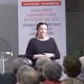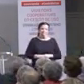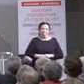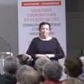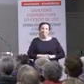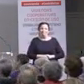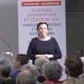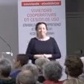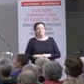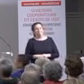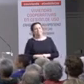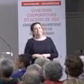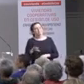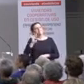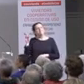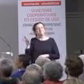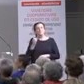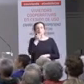Bueno, pues